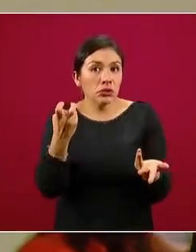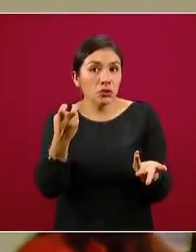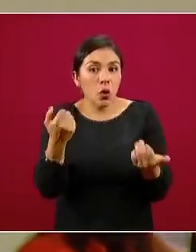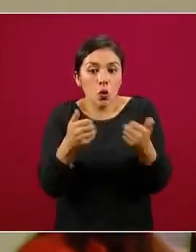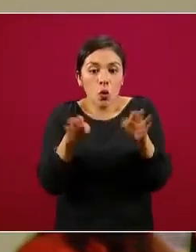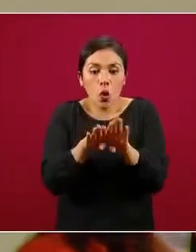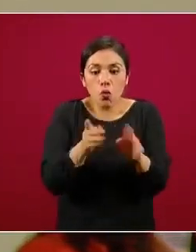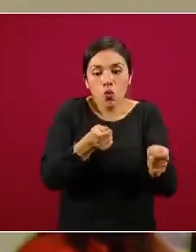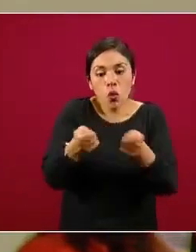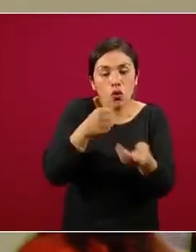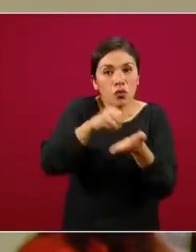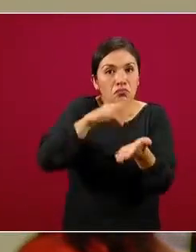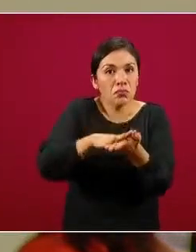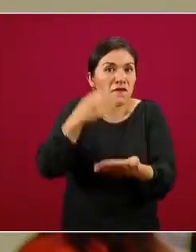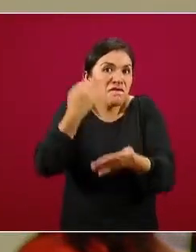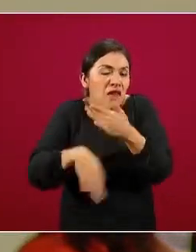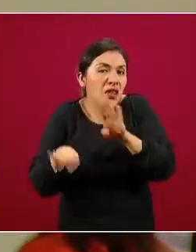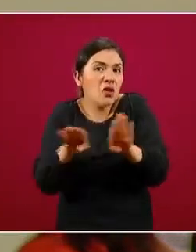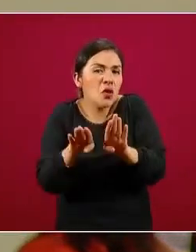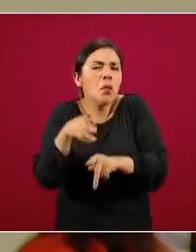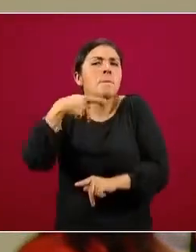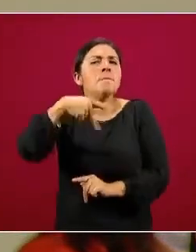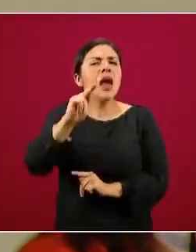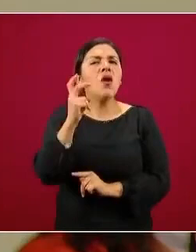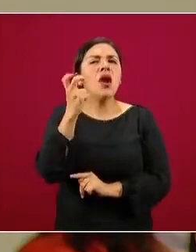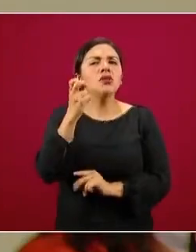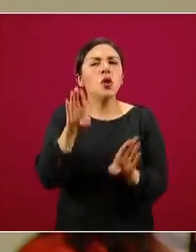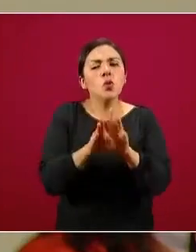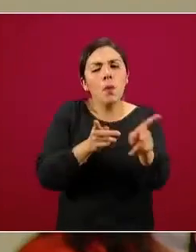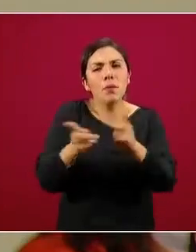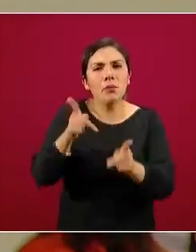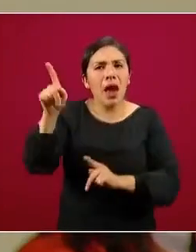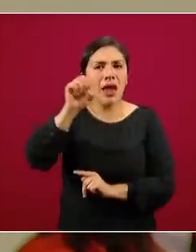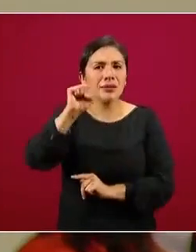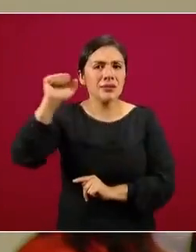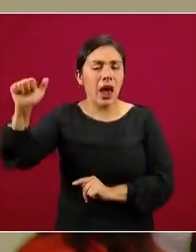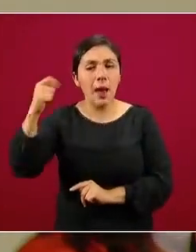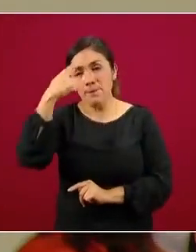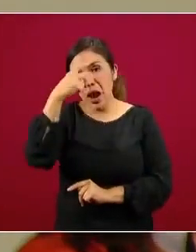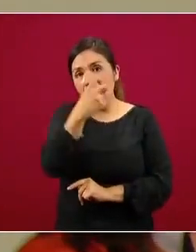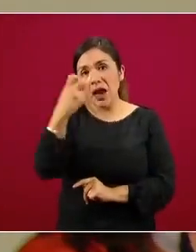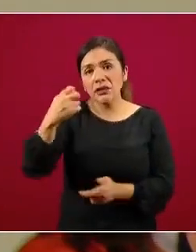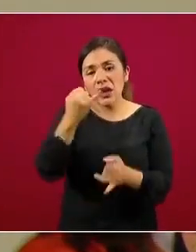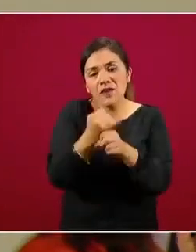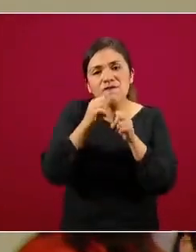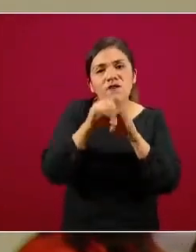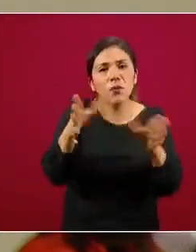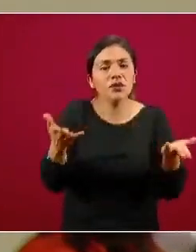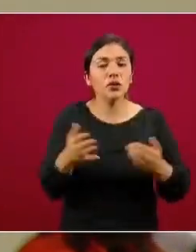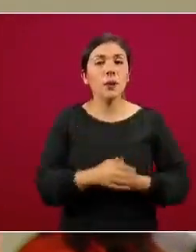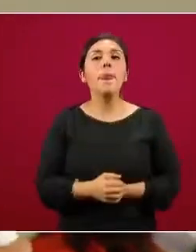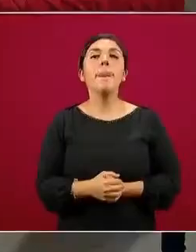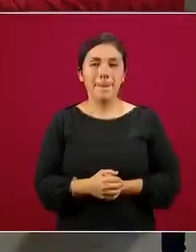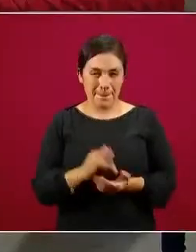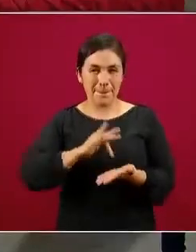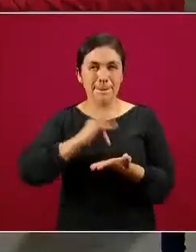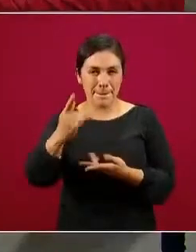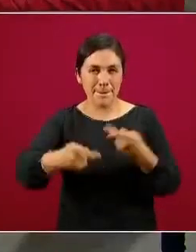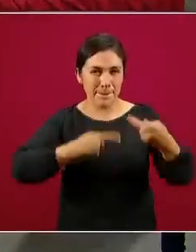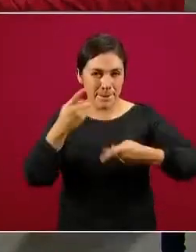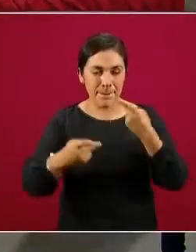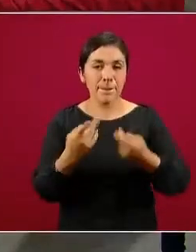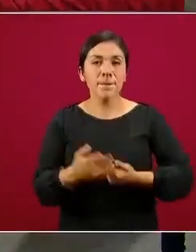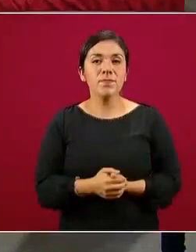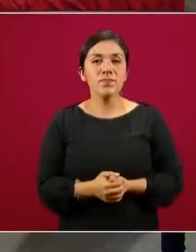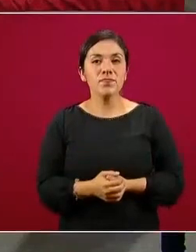control del registro pero que hay al respecto de la estrategia las que de salud en base a estos estos datos muchas gracias gracias carlos por sus